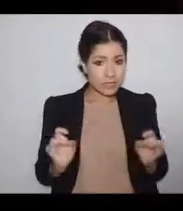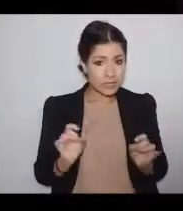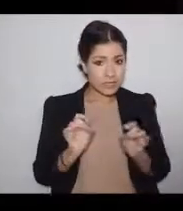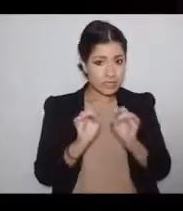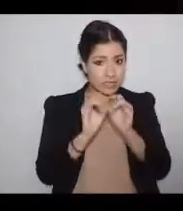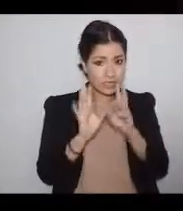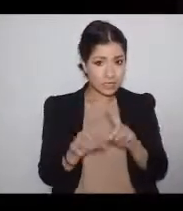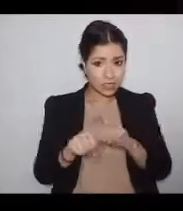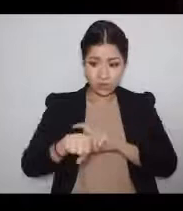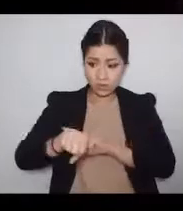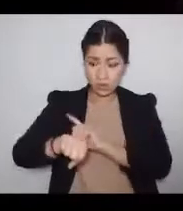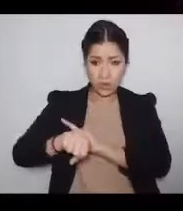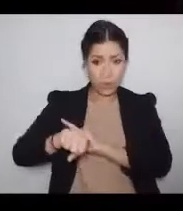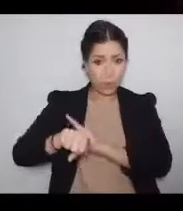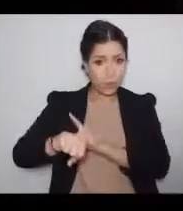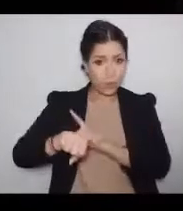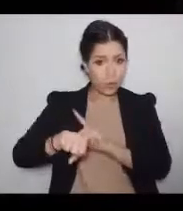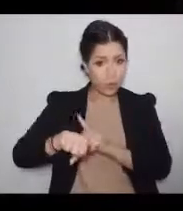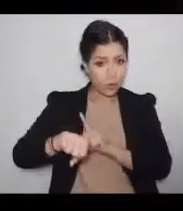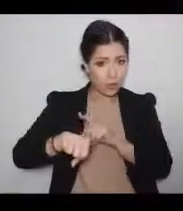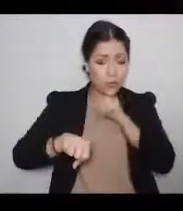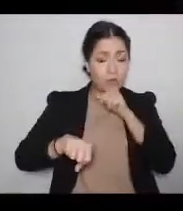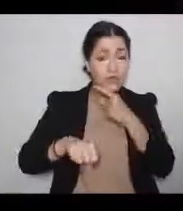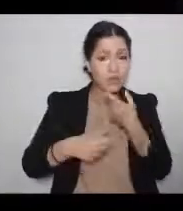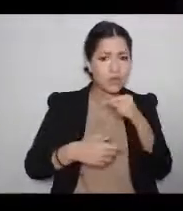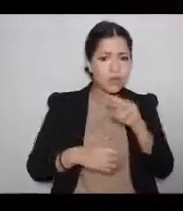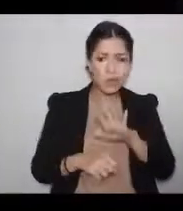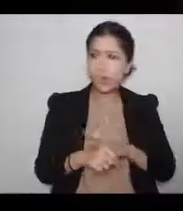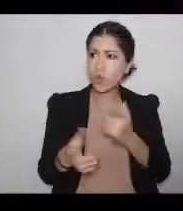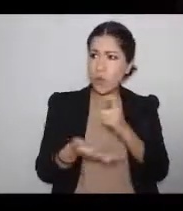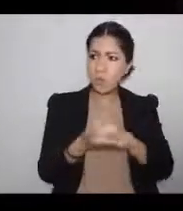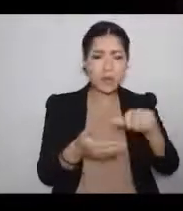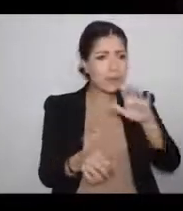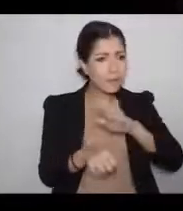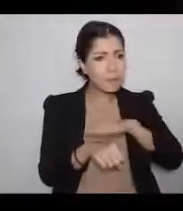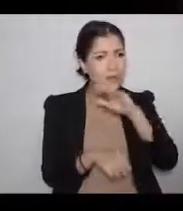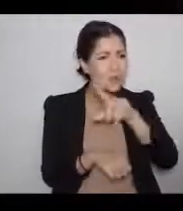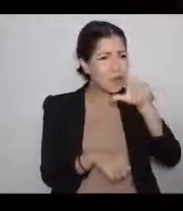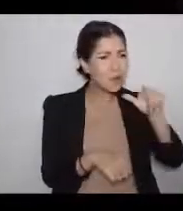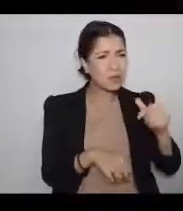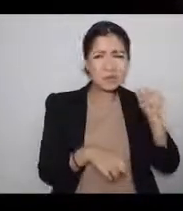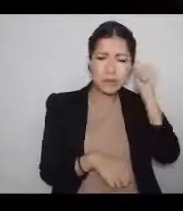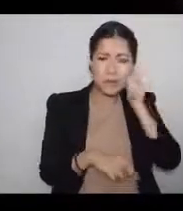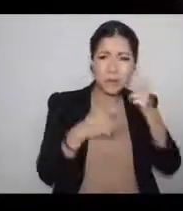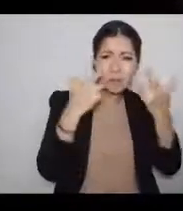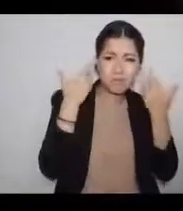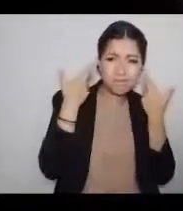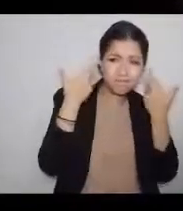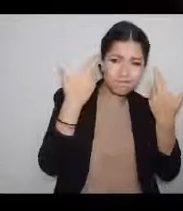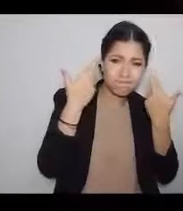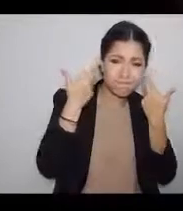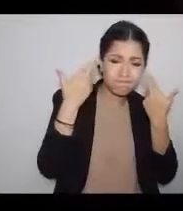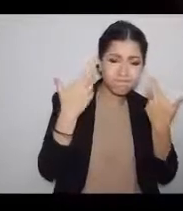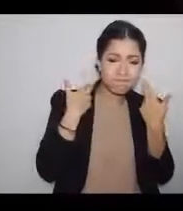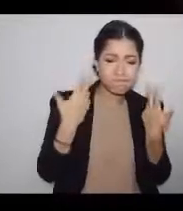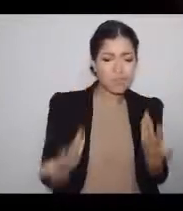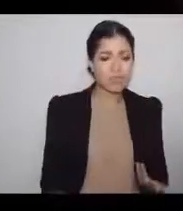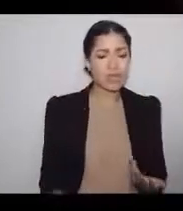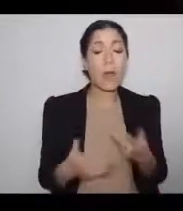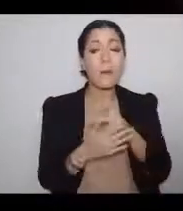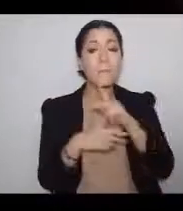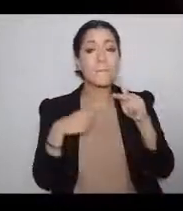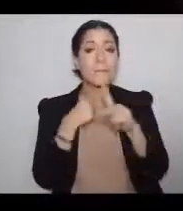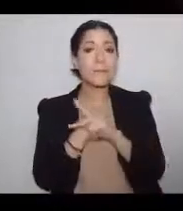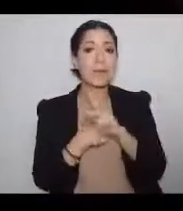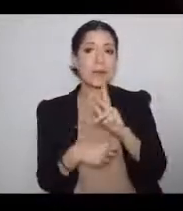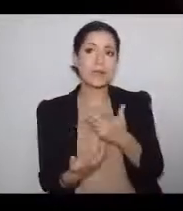sonará uno cada minuto. Soy el más lúgubre de los daneses. Solo un país tan triste